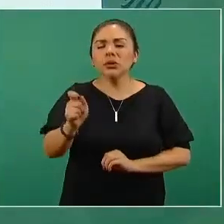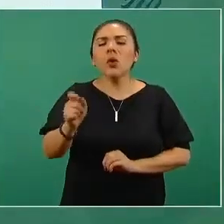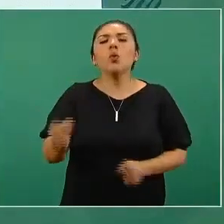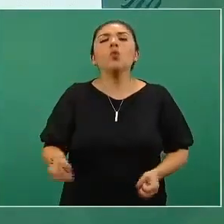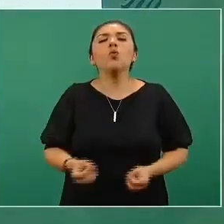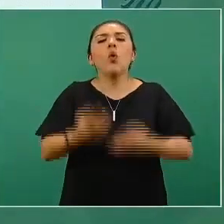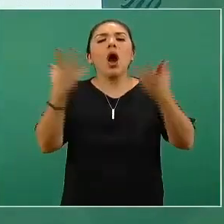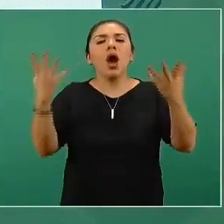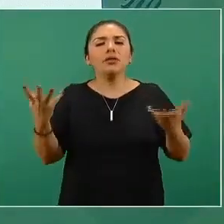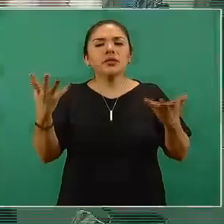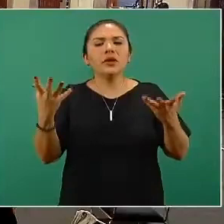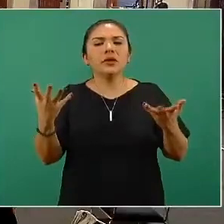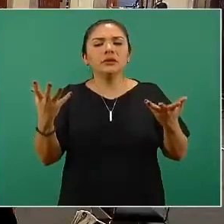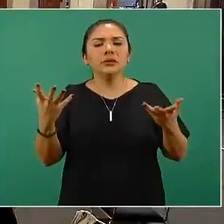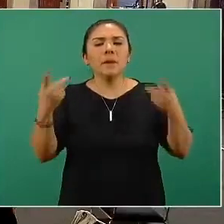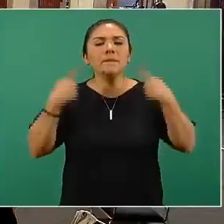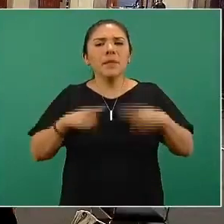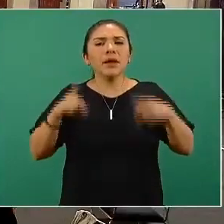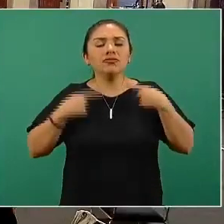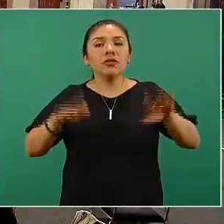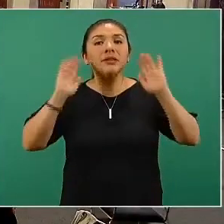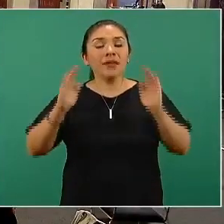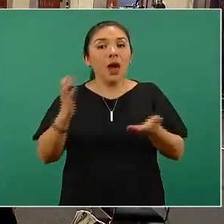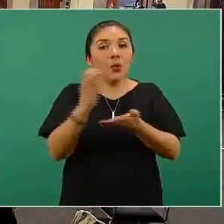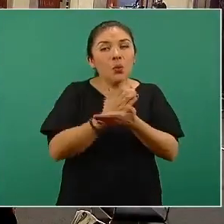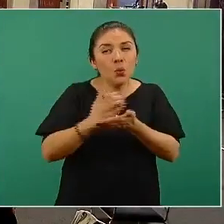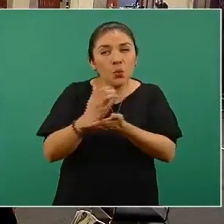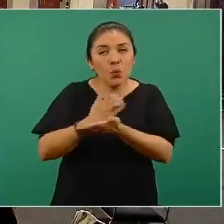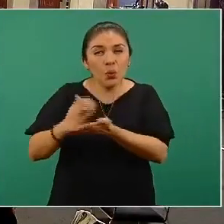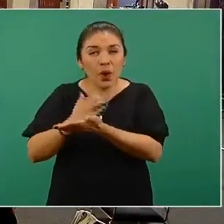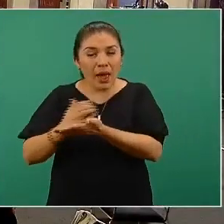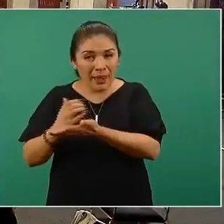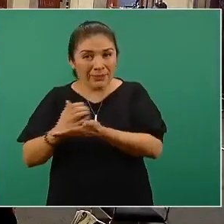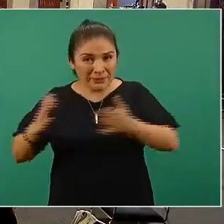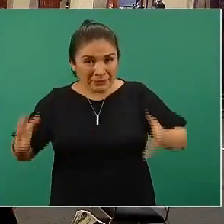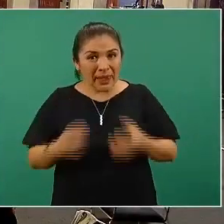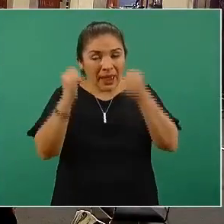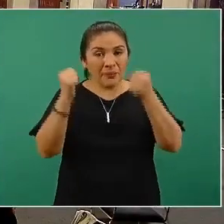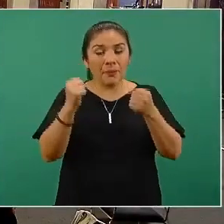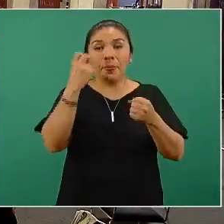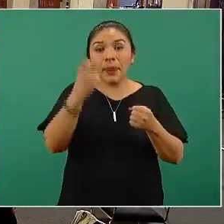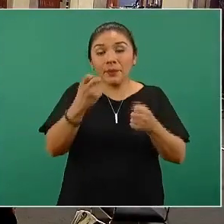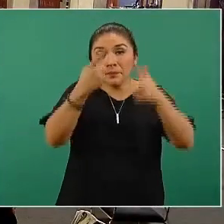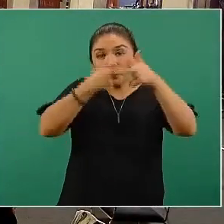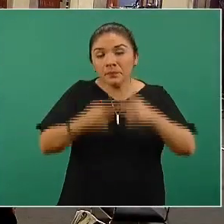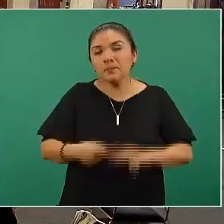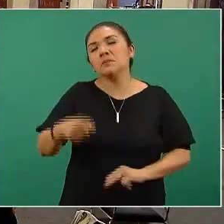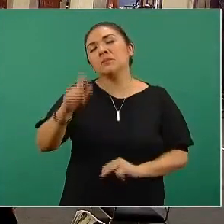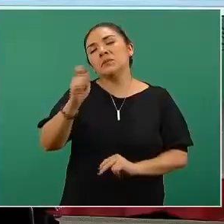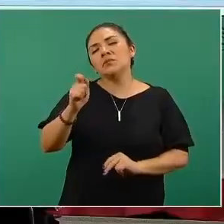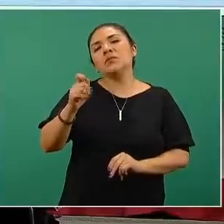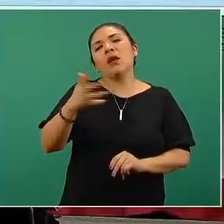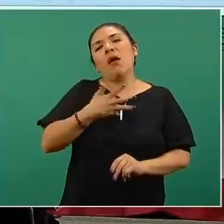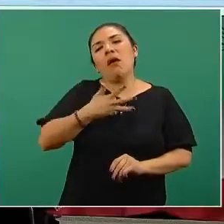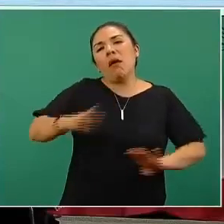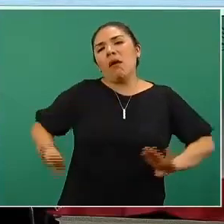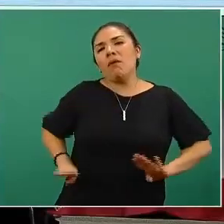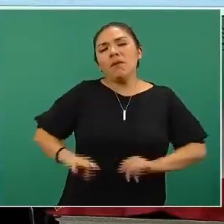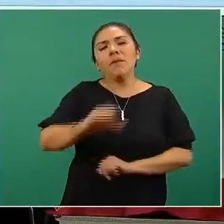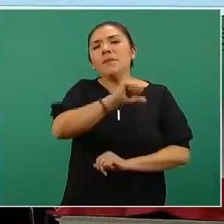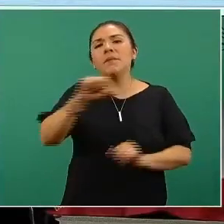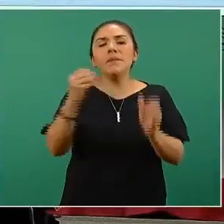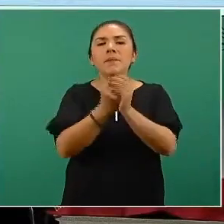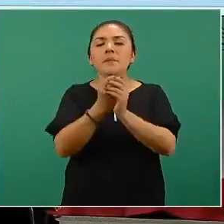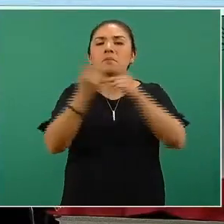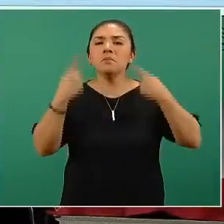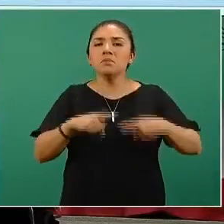número de personas que se han recuperado, y en la estimación de recuperados lo que consideramos son aquellas personas